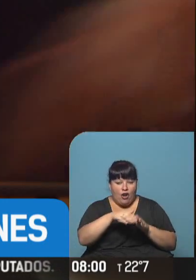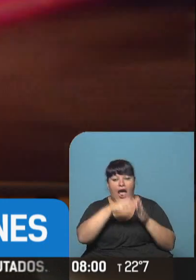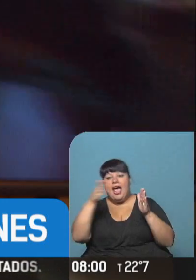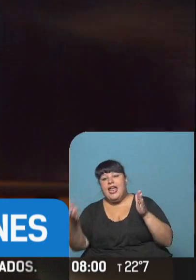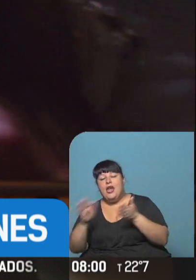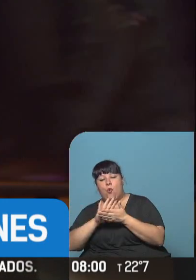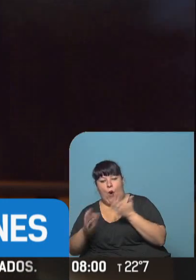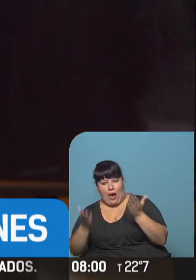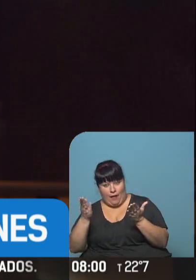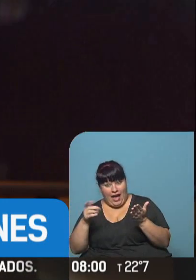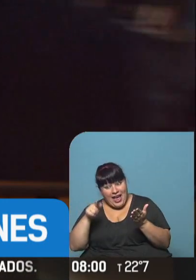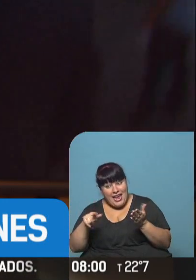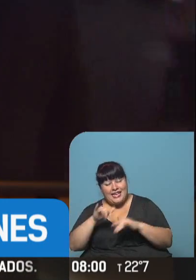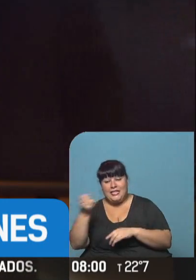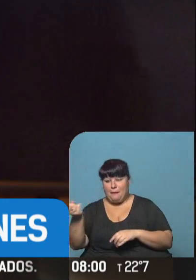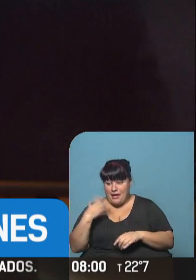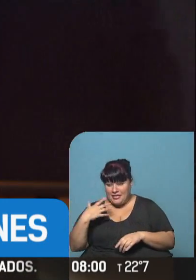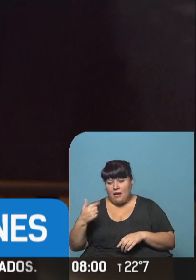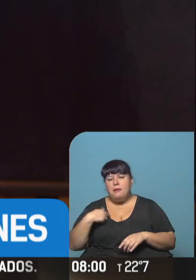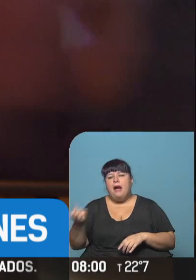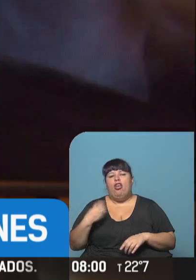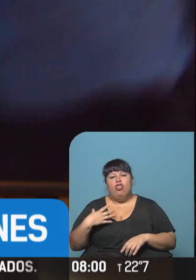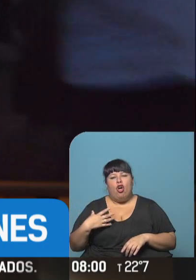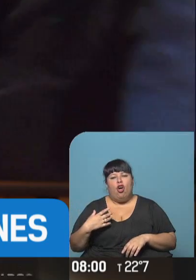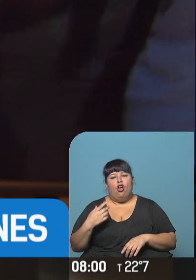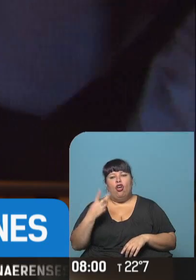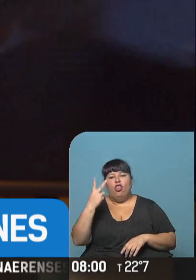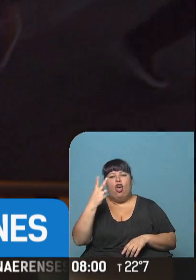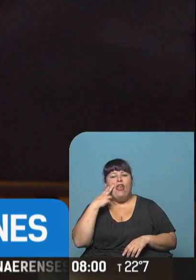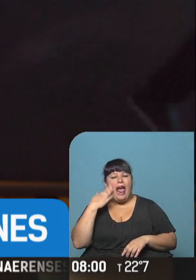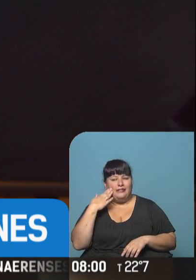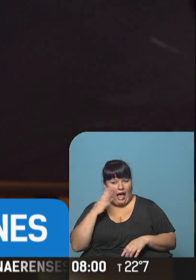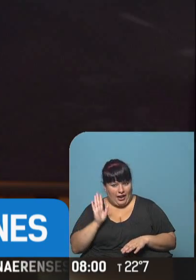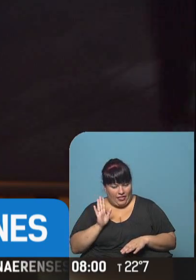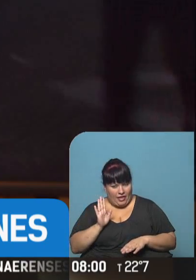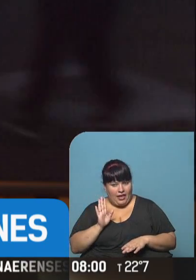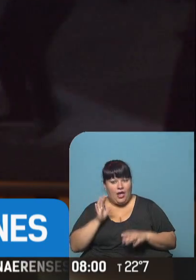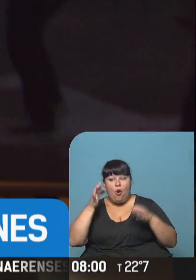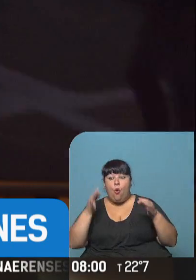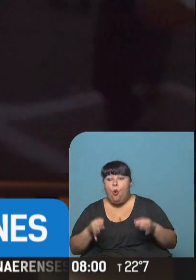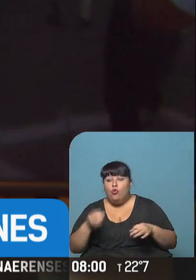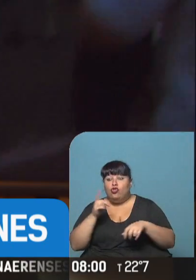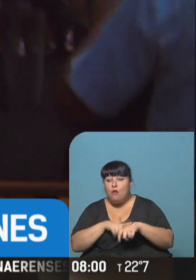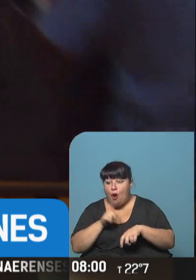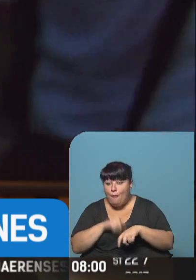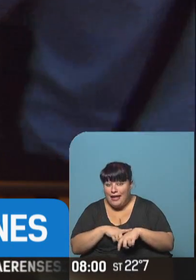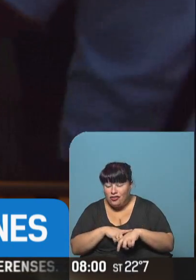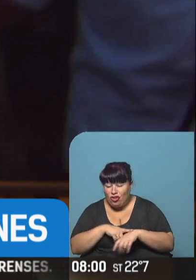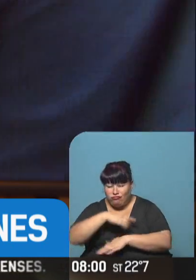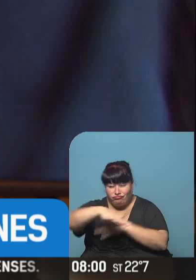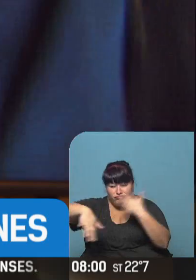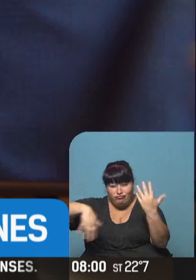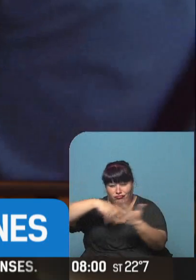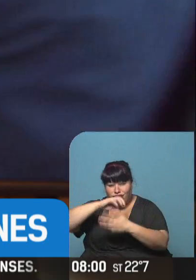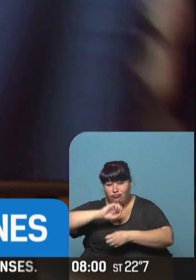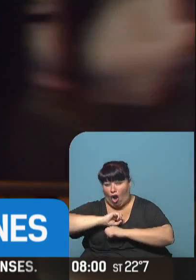y la nueva. Digo, ese mensaje a mí me llega 2 de la tarde. en el medio de la situación